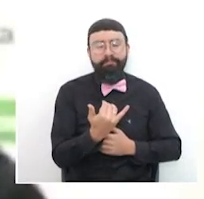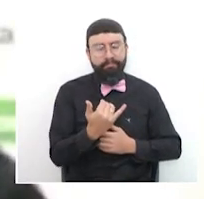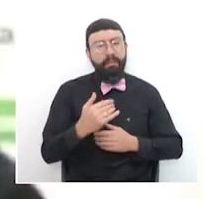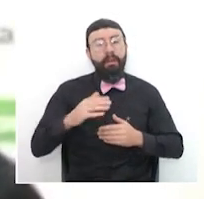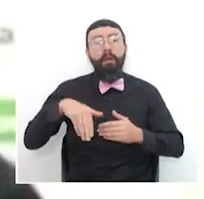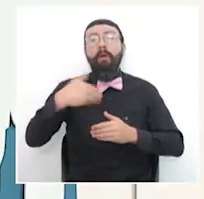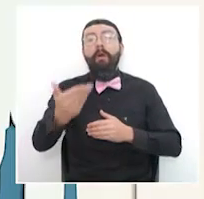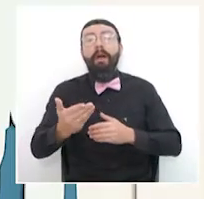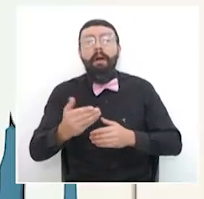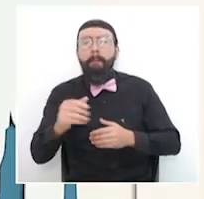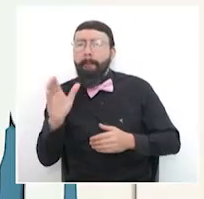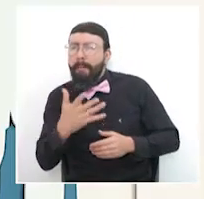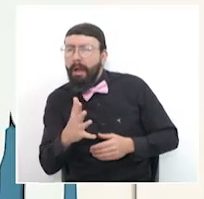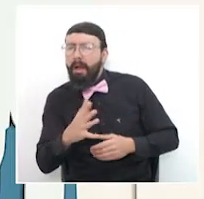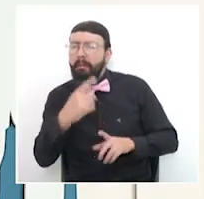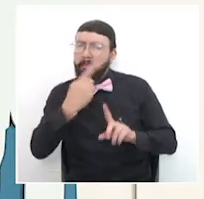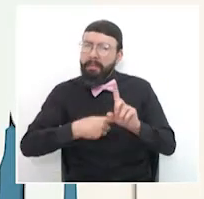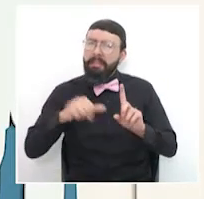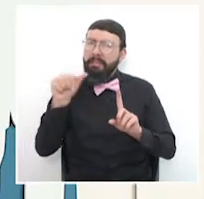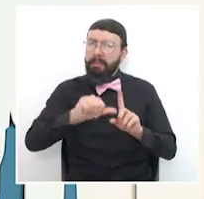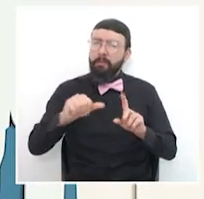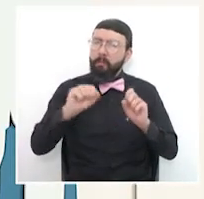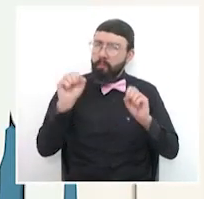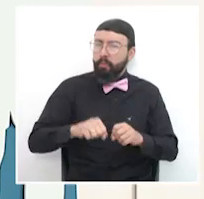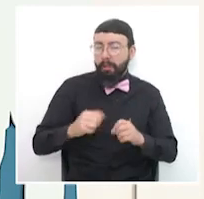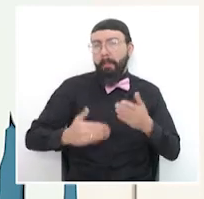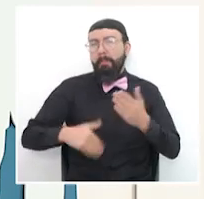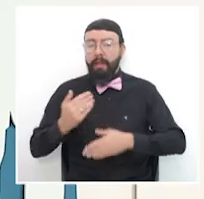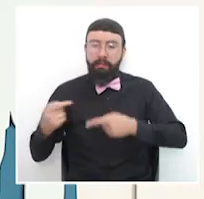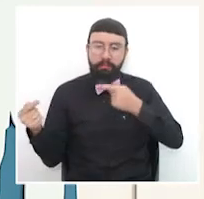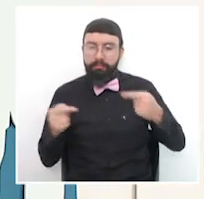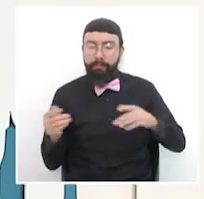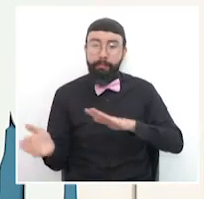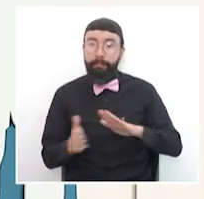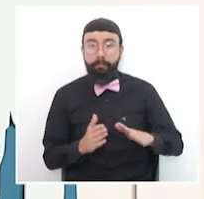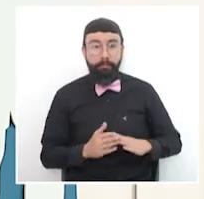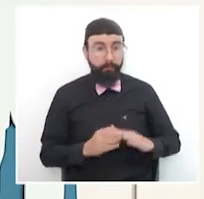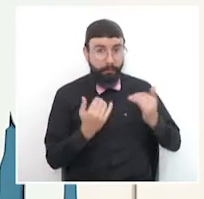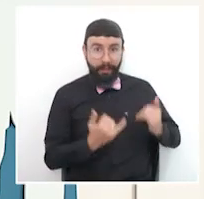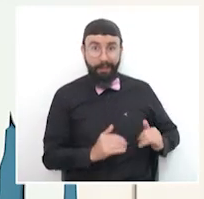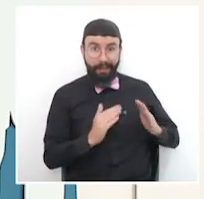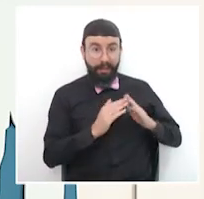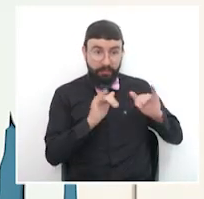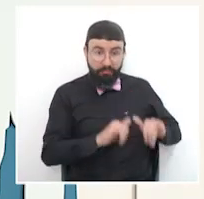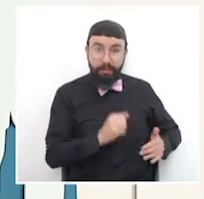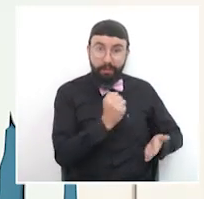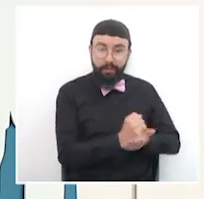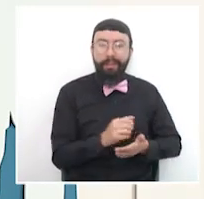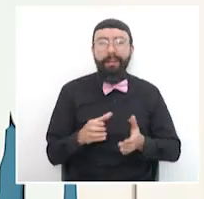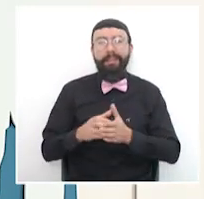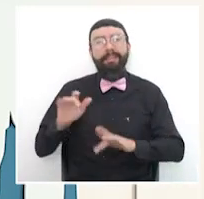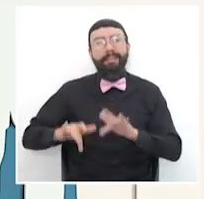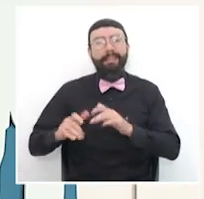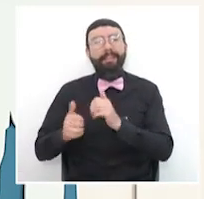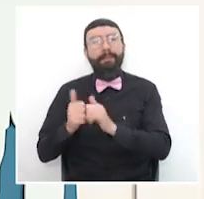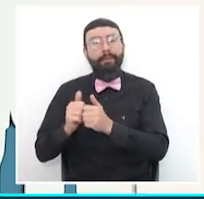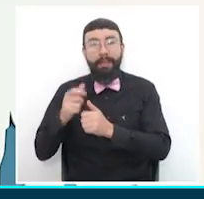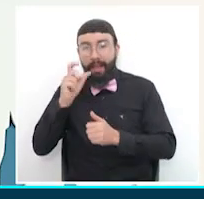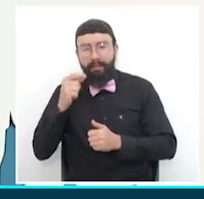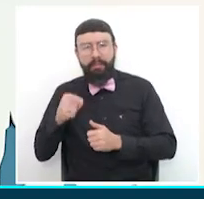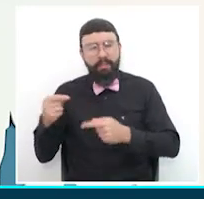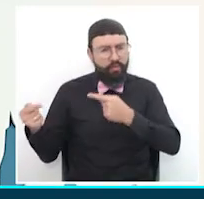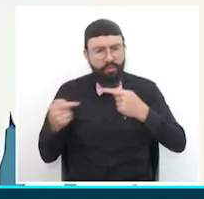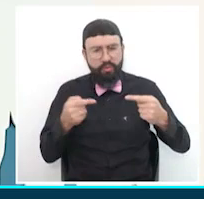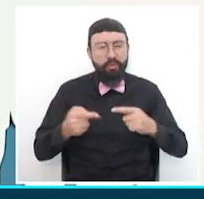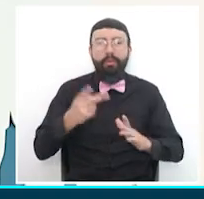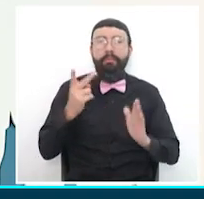agosto. Y en medio de la cuarentena, la Secretaría de Deporte de Caldas creó el campeonato Desafío de Campeones